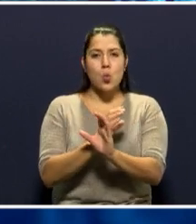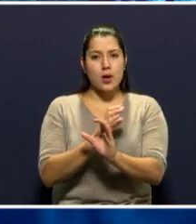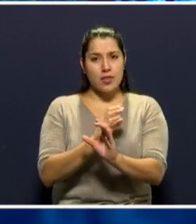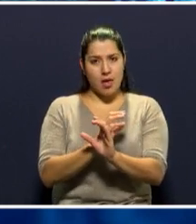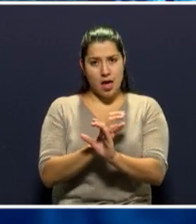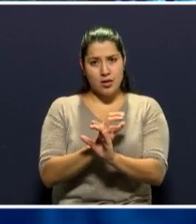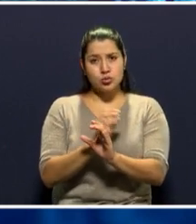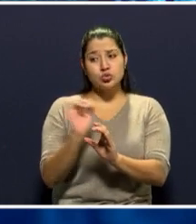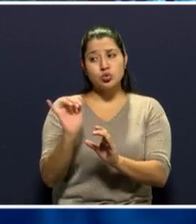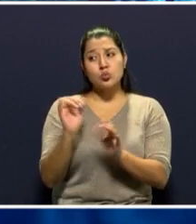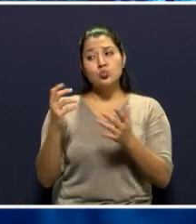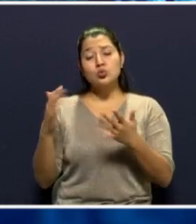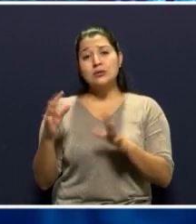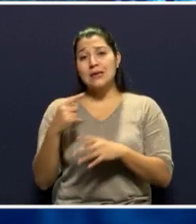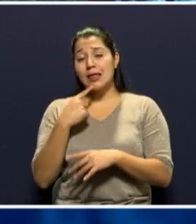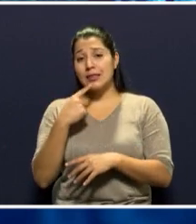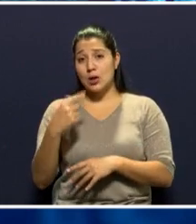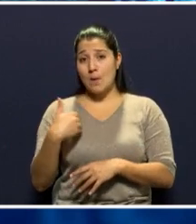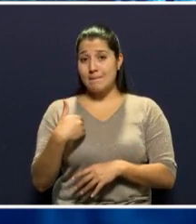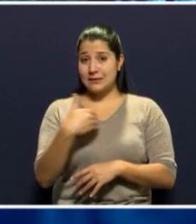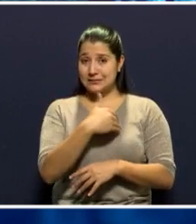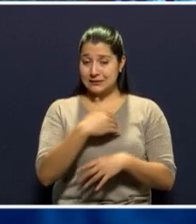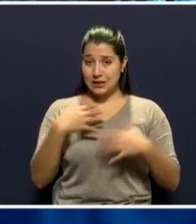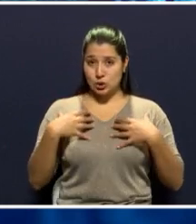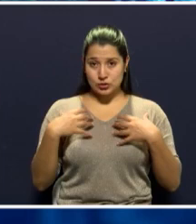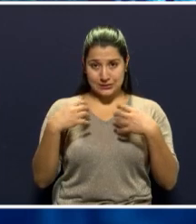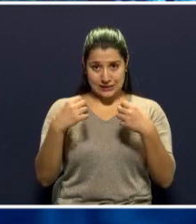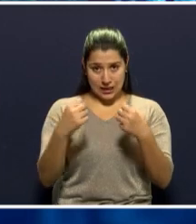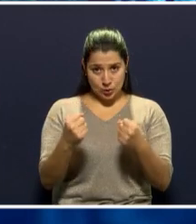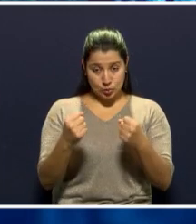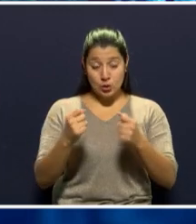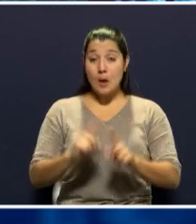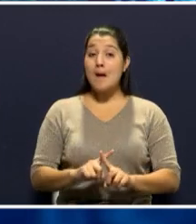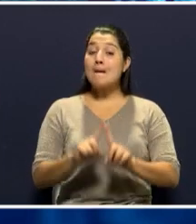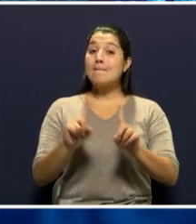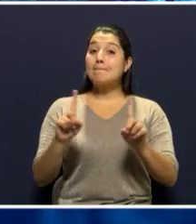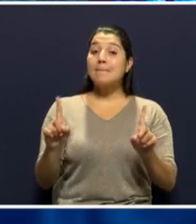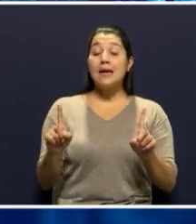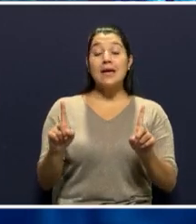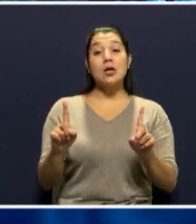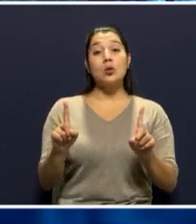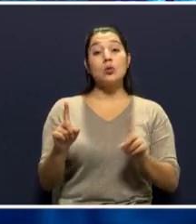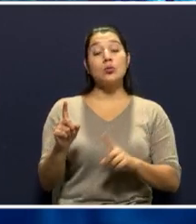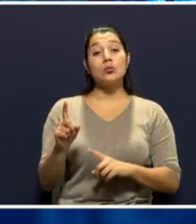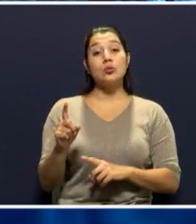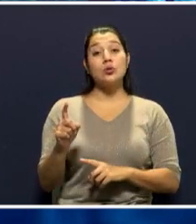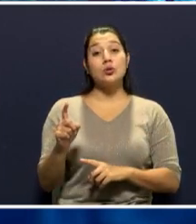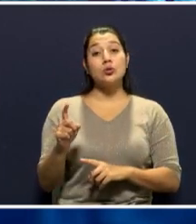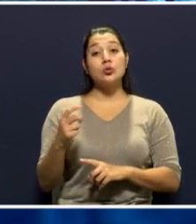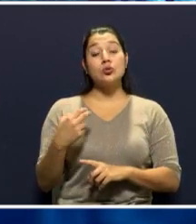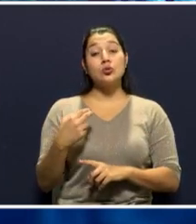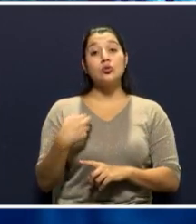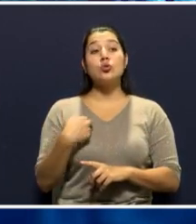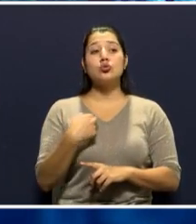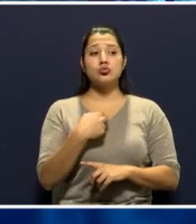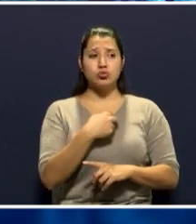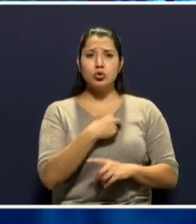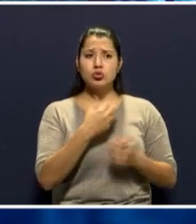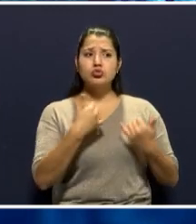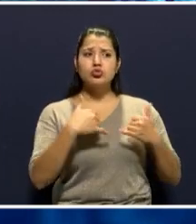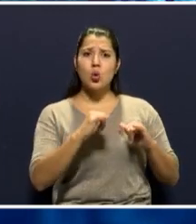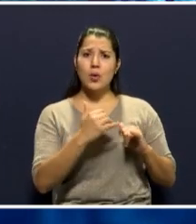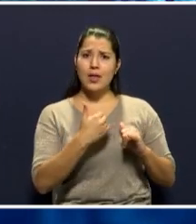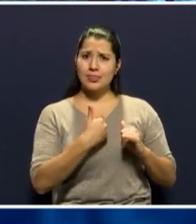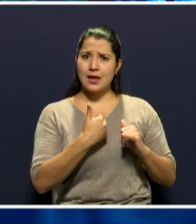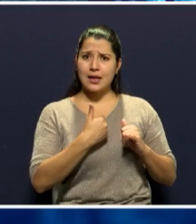recomienda el Ministerio de Salud, pero los datos indican que mantenemos disponibles los recursos